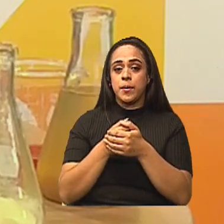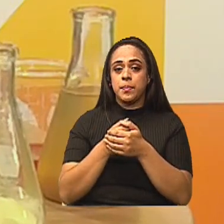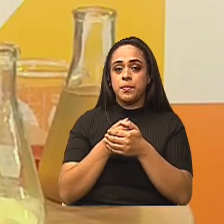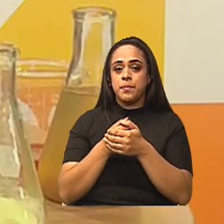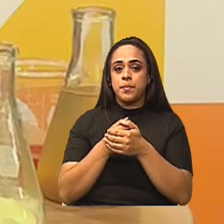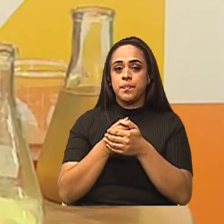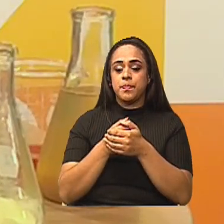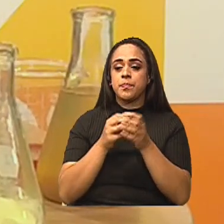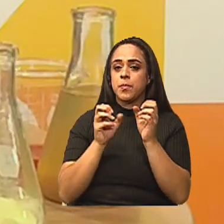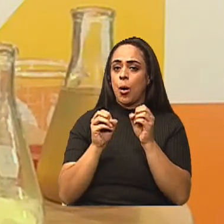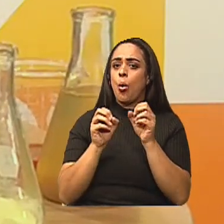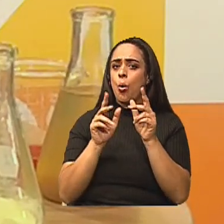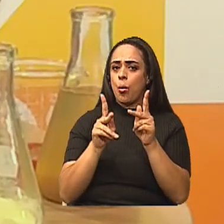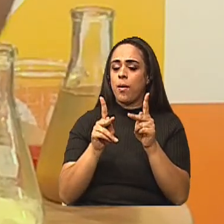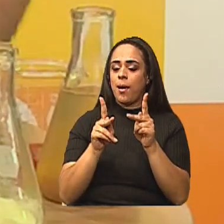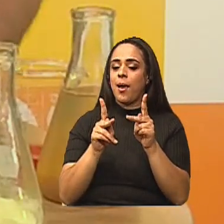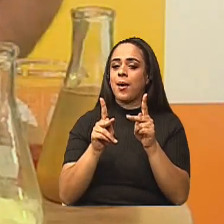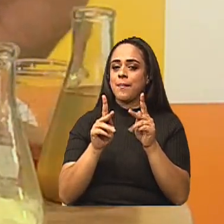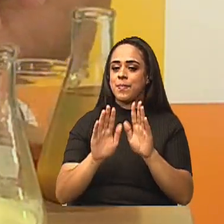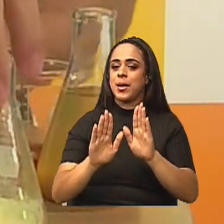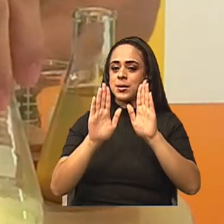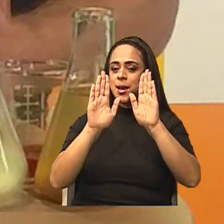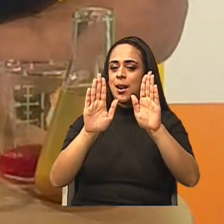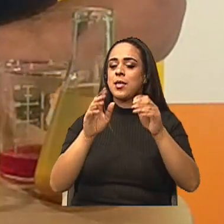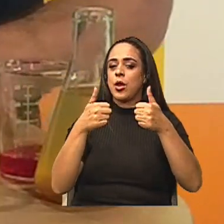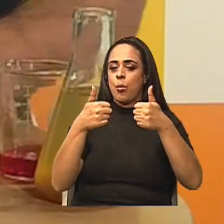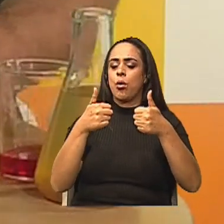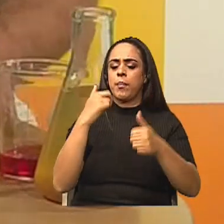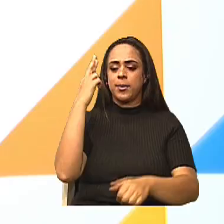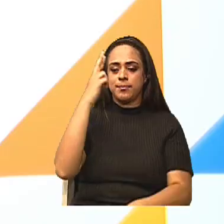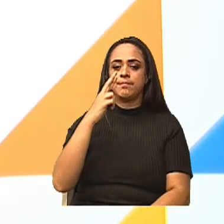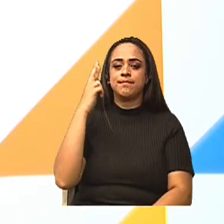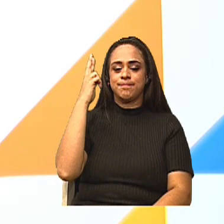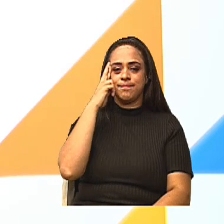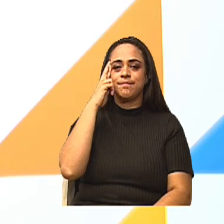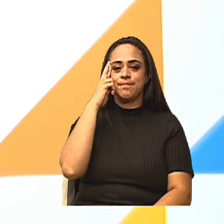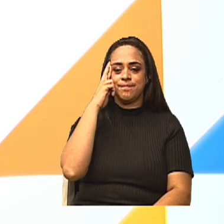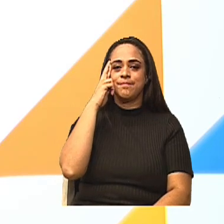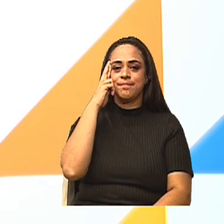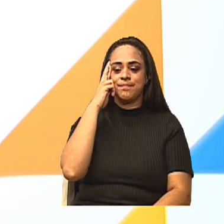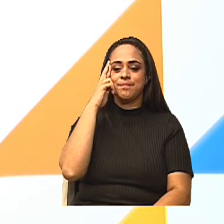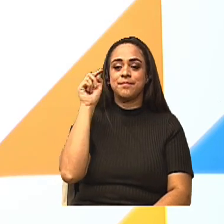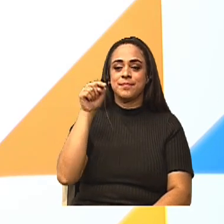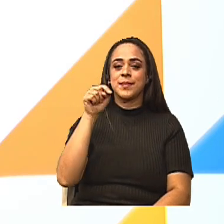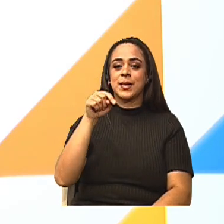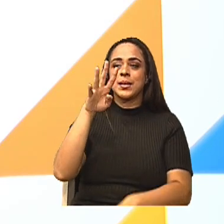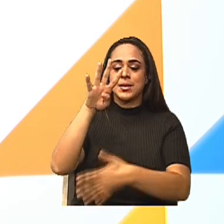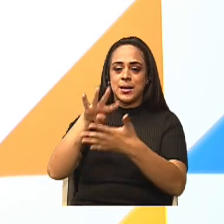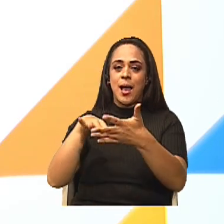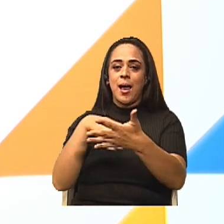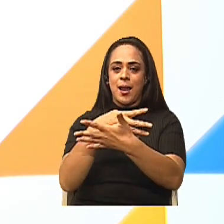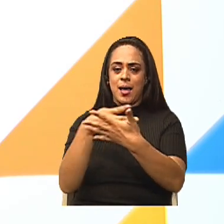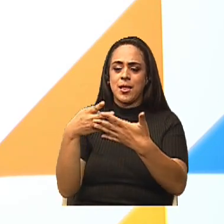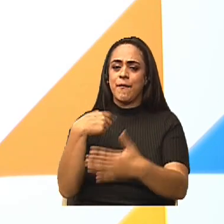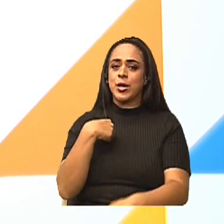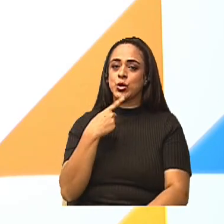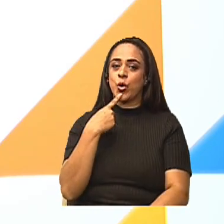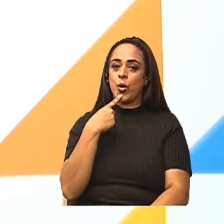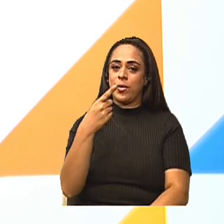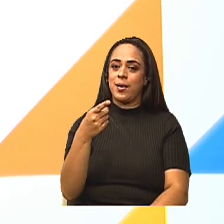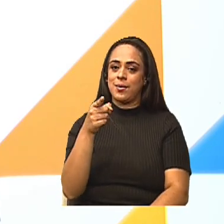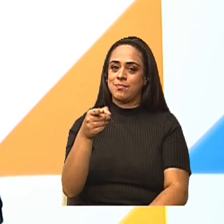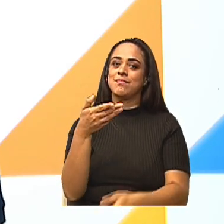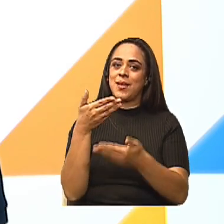Ok, excelente. Muy bien. Tienen toda la razón. El azufre está en la tabla periódica, yo lo dije. Entonces es un